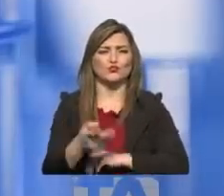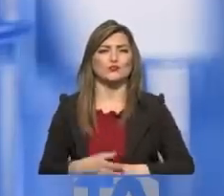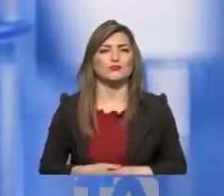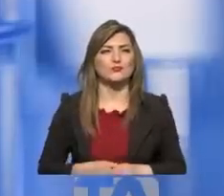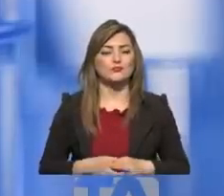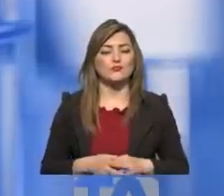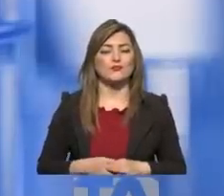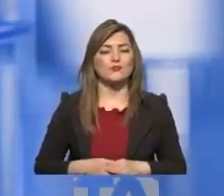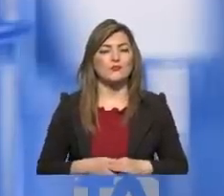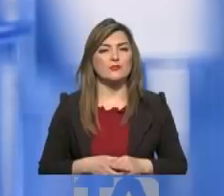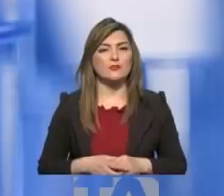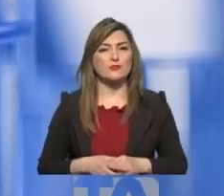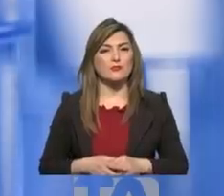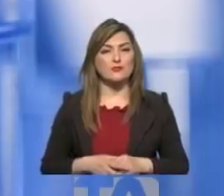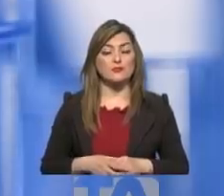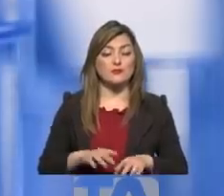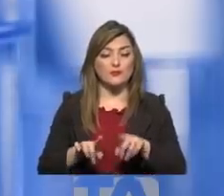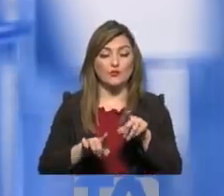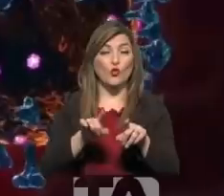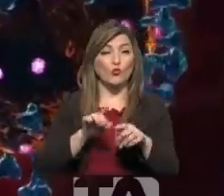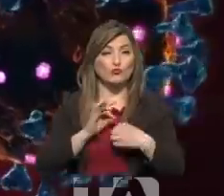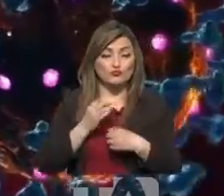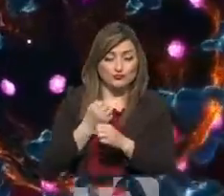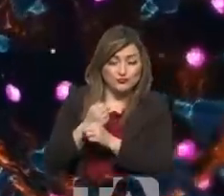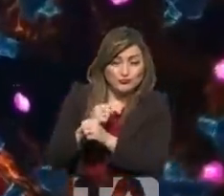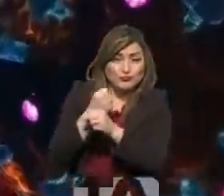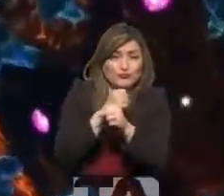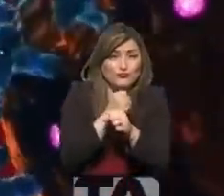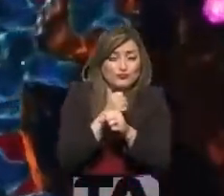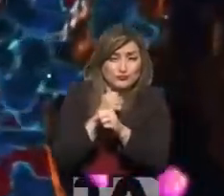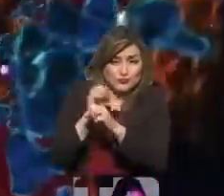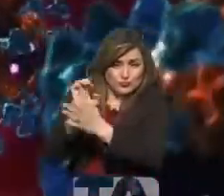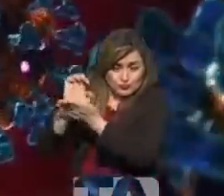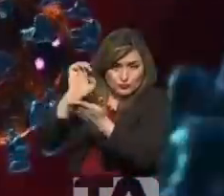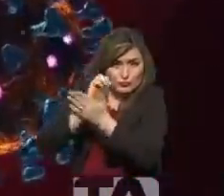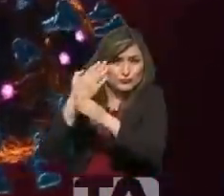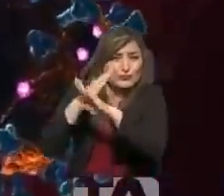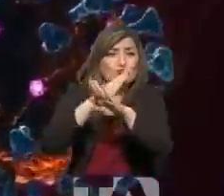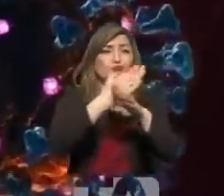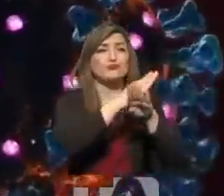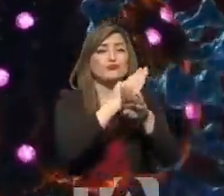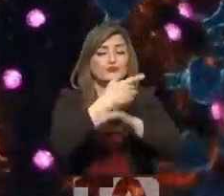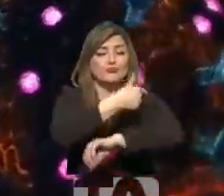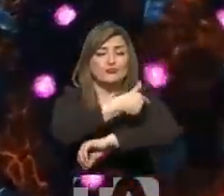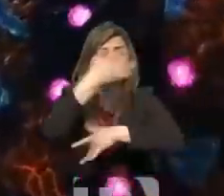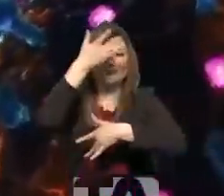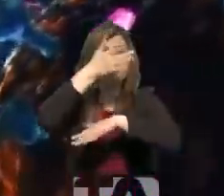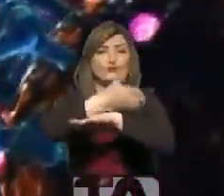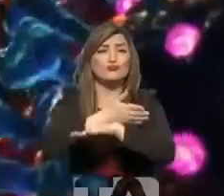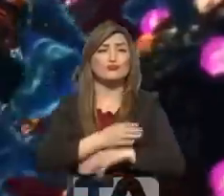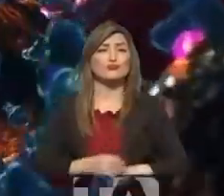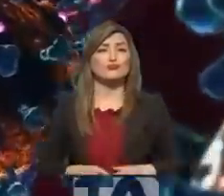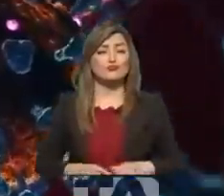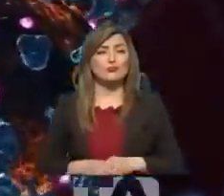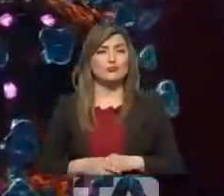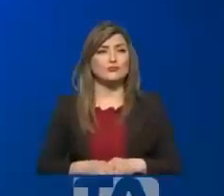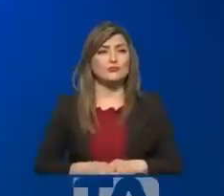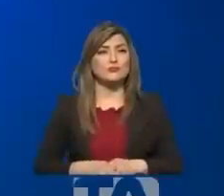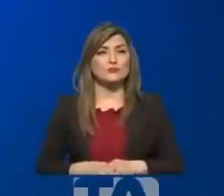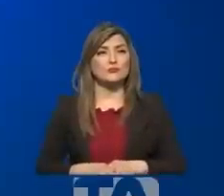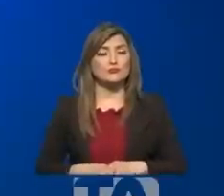estas variantes pueden esquivar en algunos casos los anticuerpos que se han generado con las vacunas o con la enfermedad previa. Por ahora,